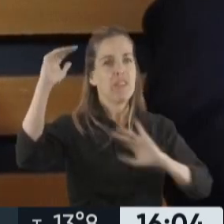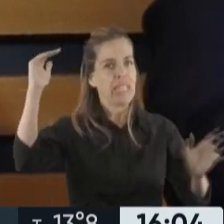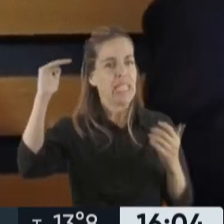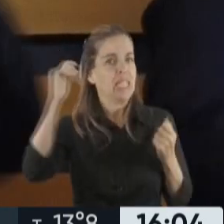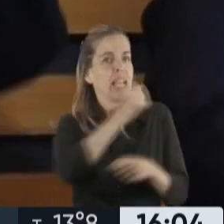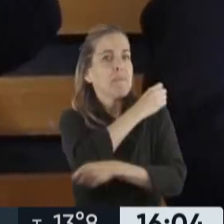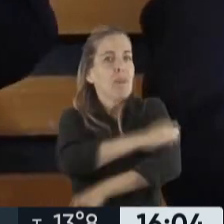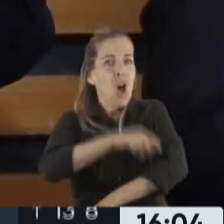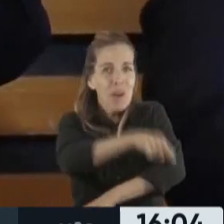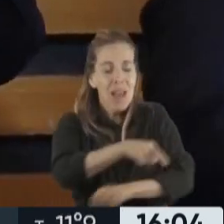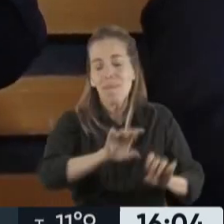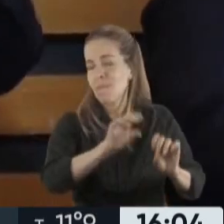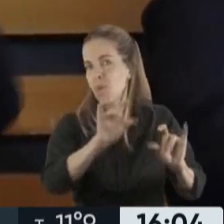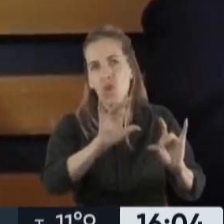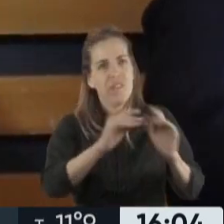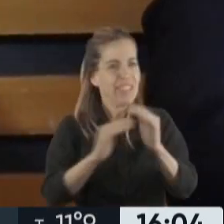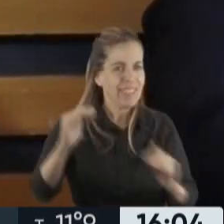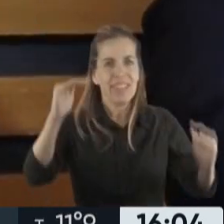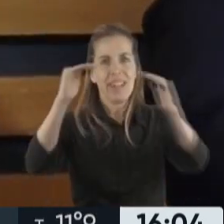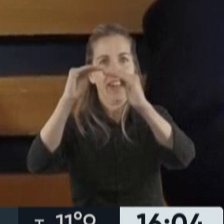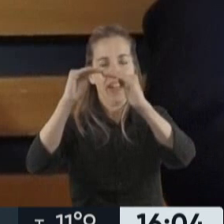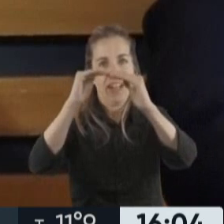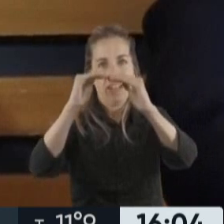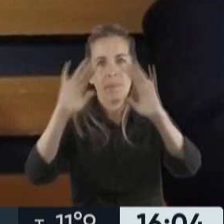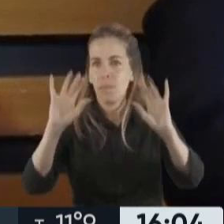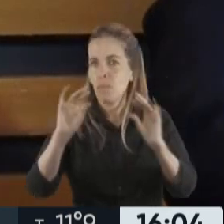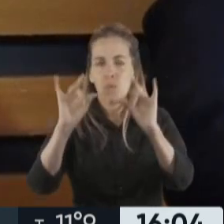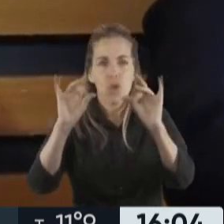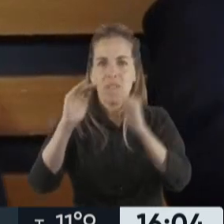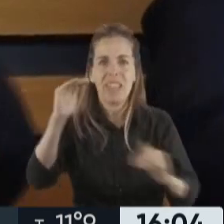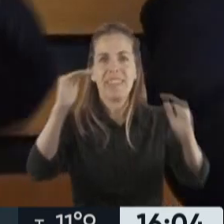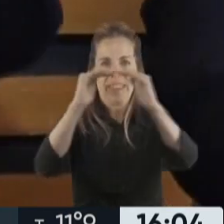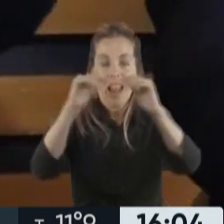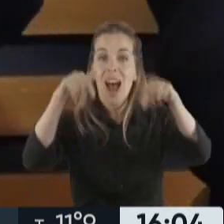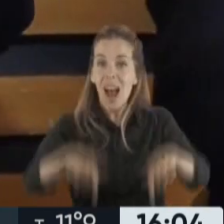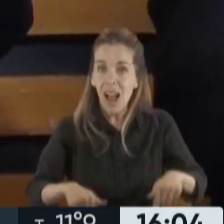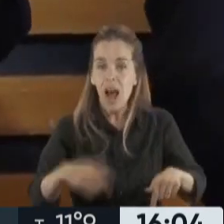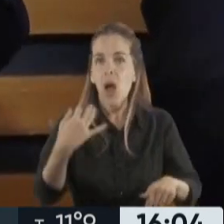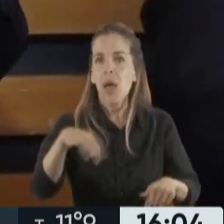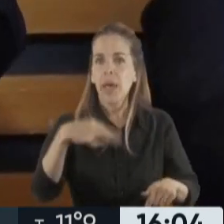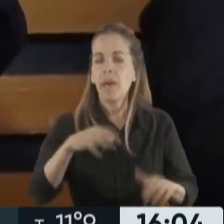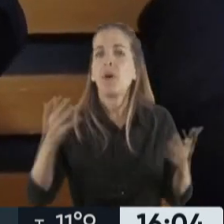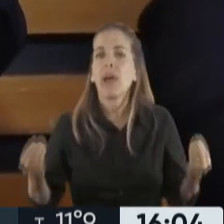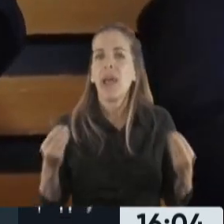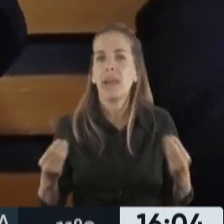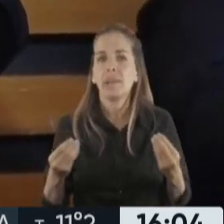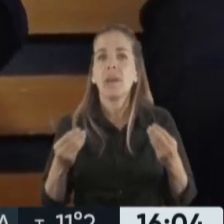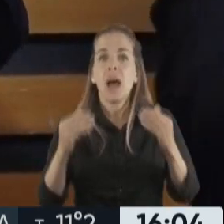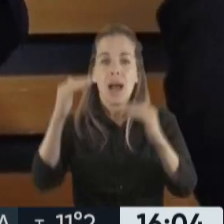ponga, le va a costar mucho alcanzar y nivelar esta realidad. Entonces, ¿qué es lo que tenemos que hacer? Ayudar a que